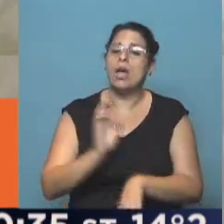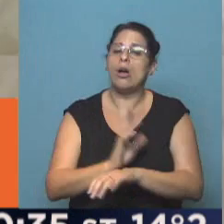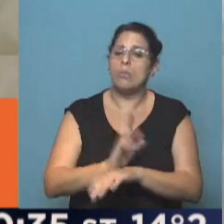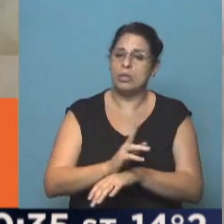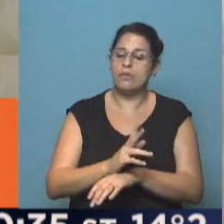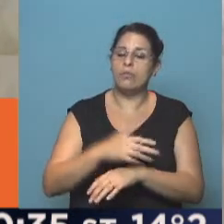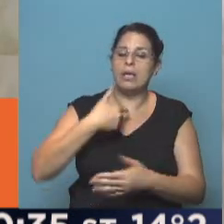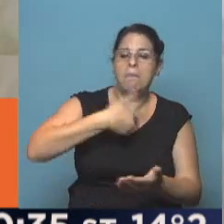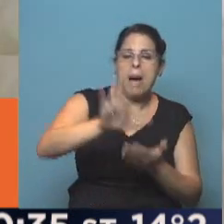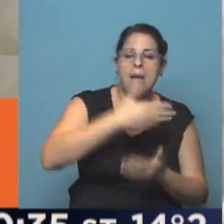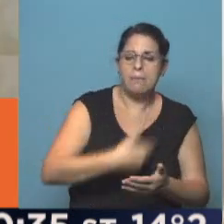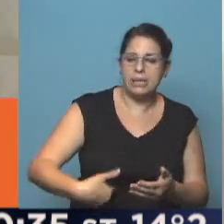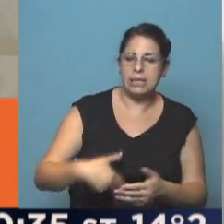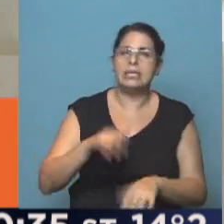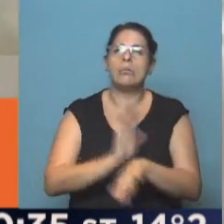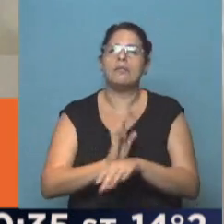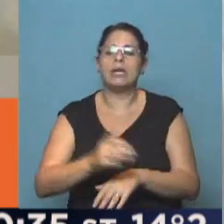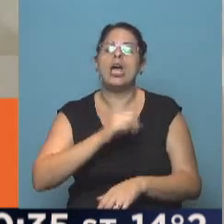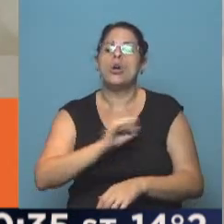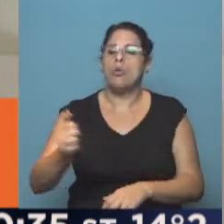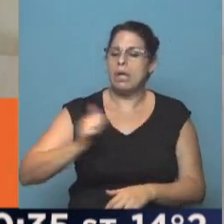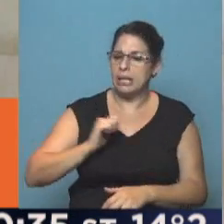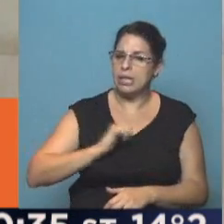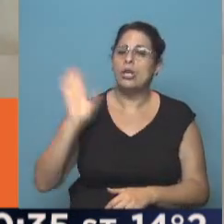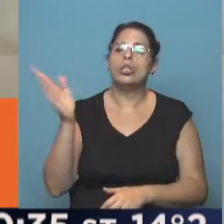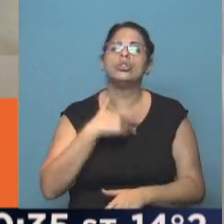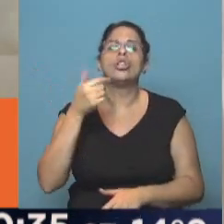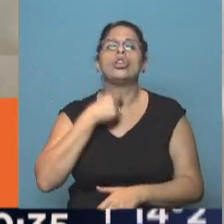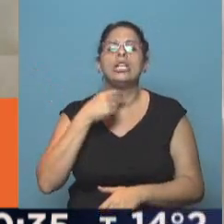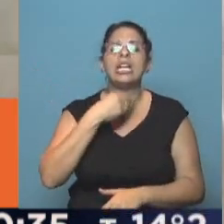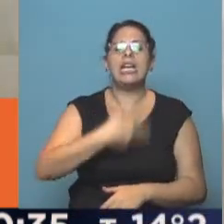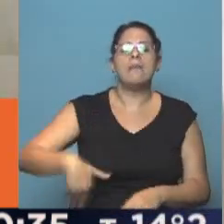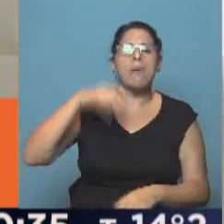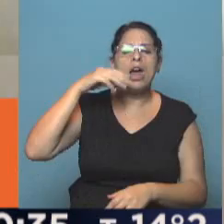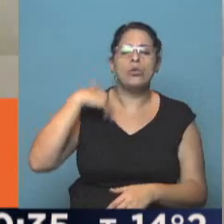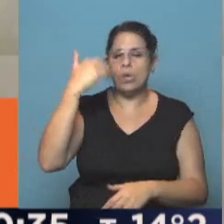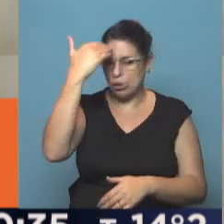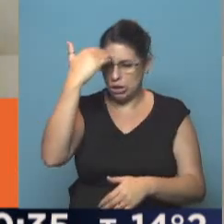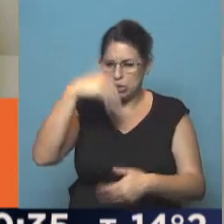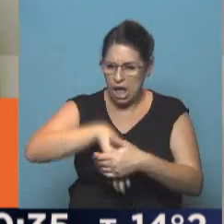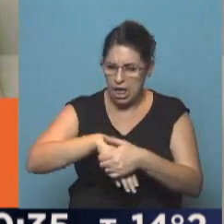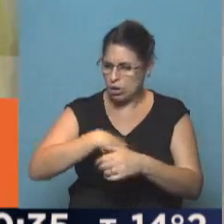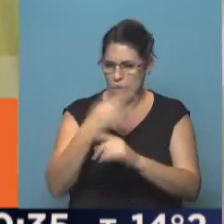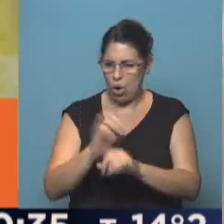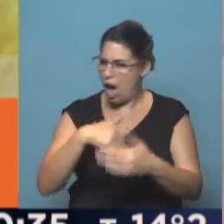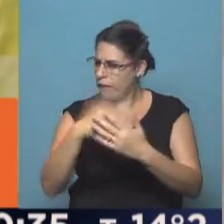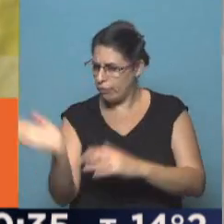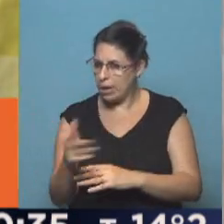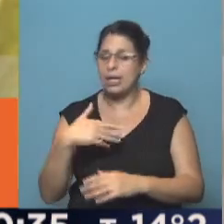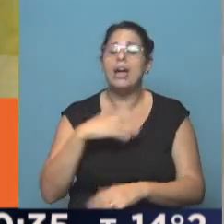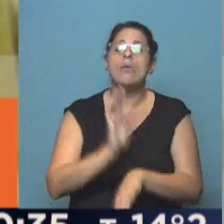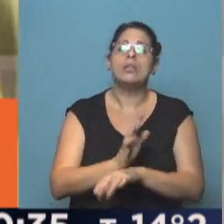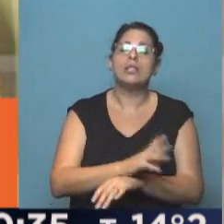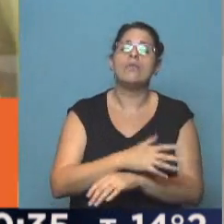Estado. Todos los poderes los tiene Nicolás Maduro fuera de la Constitución. Y la única solución a este golpe de Estado que continúa en